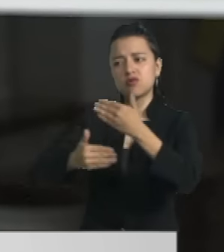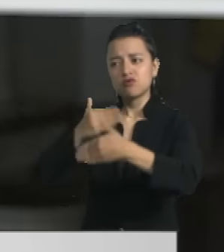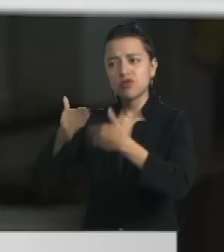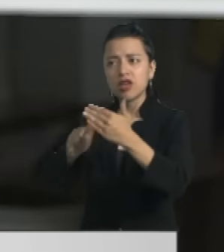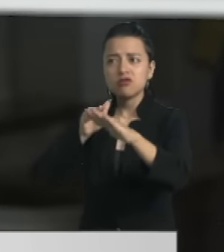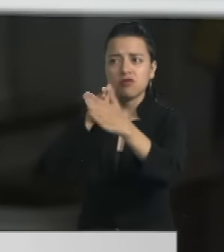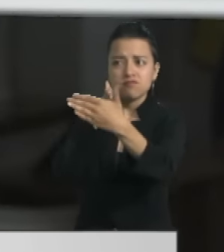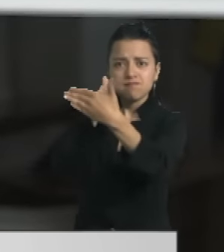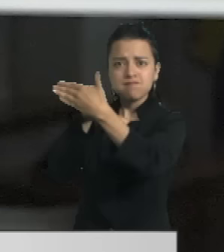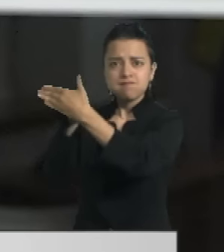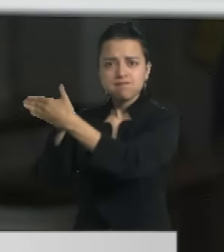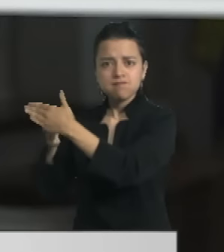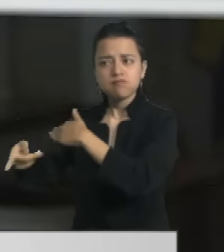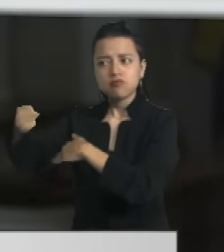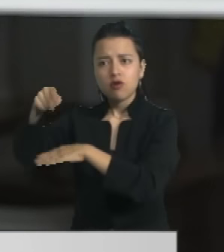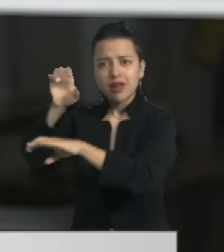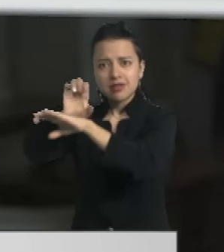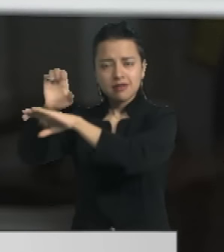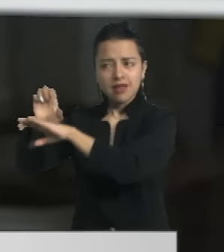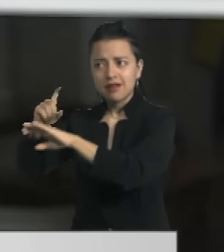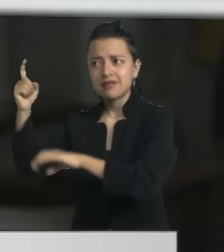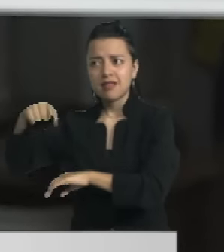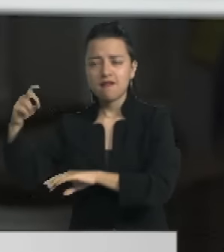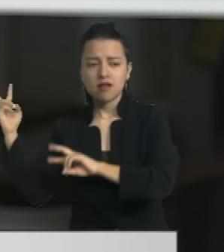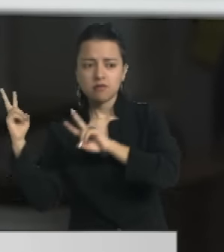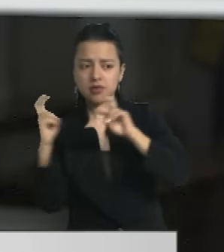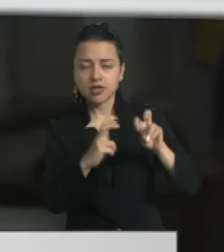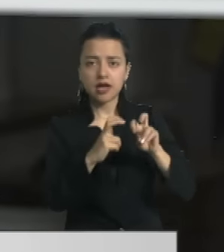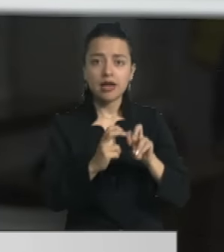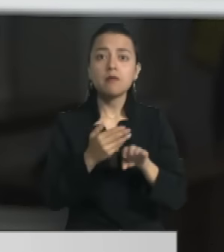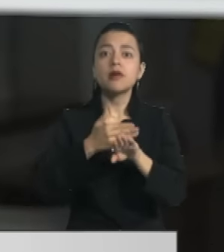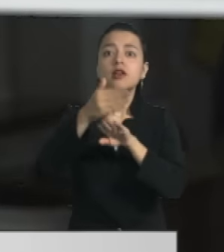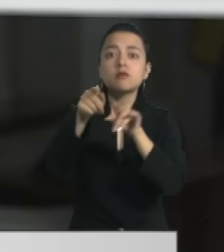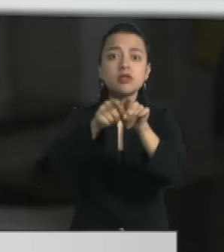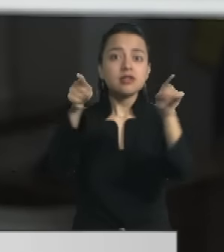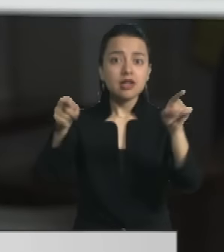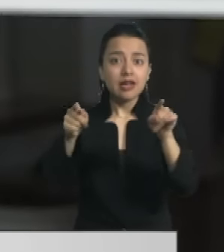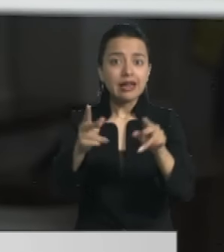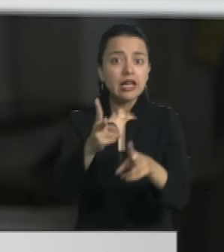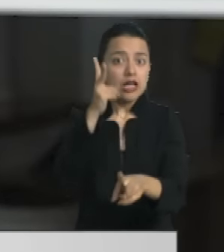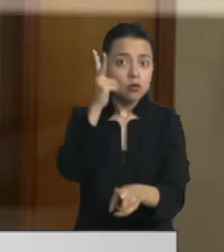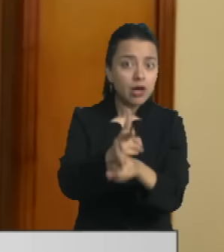informarles a los colombianos sobre si es o no una tecnología